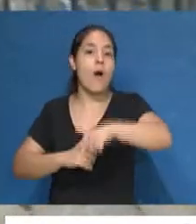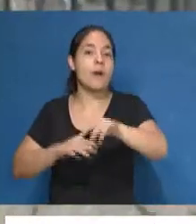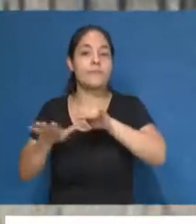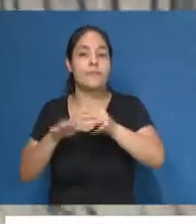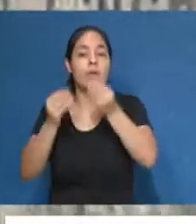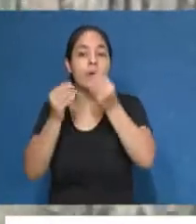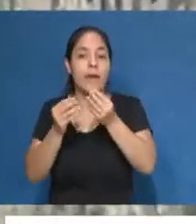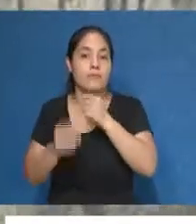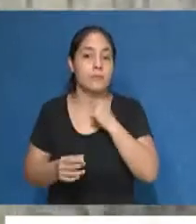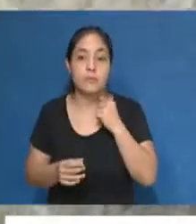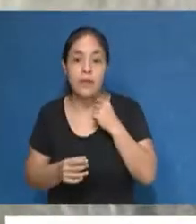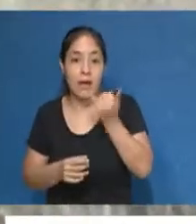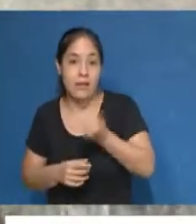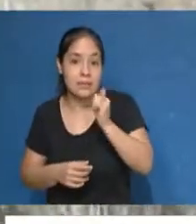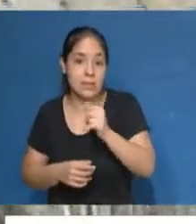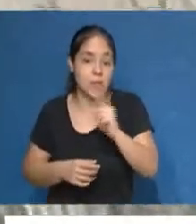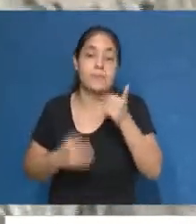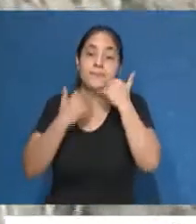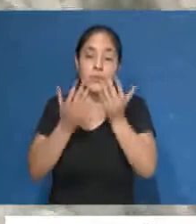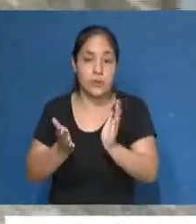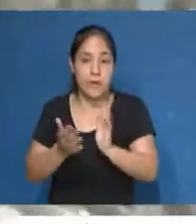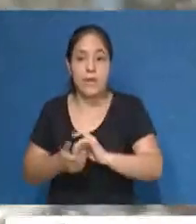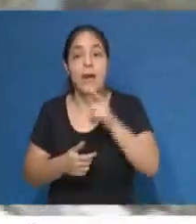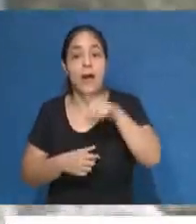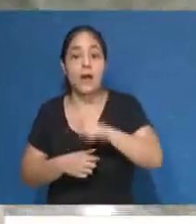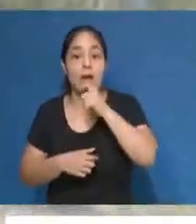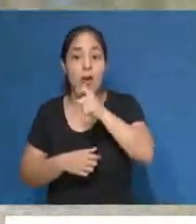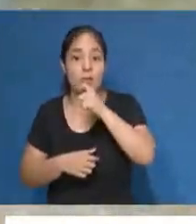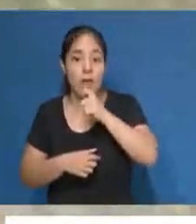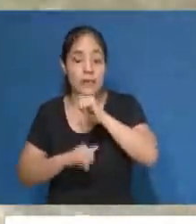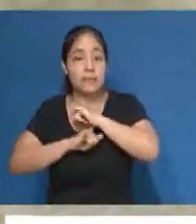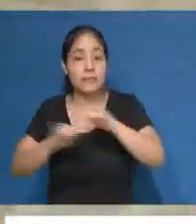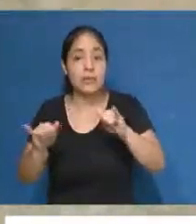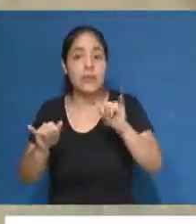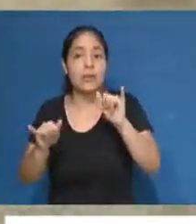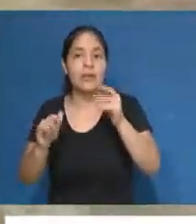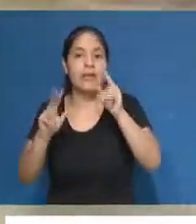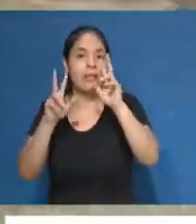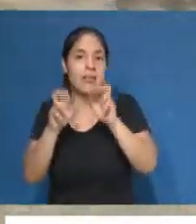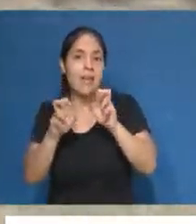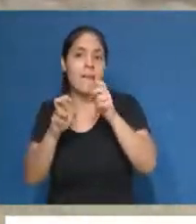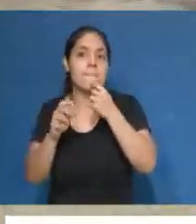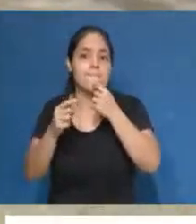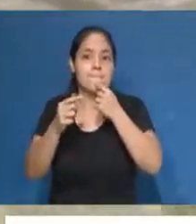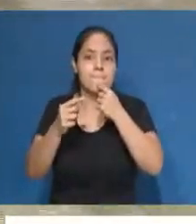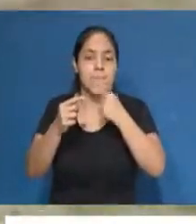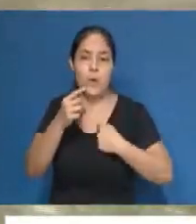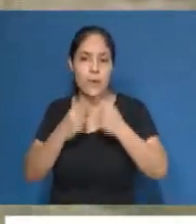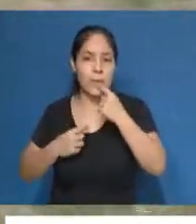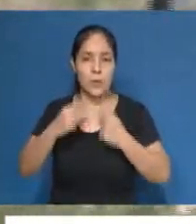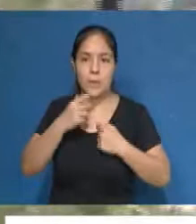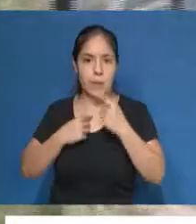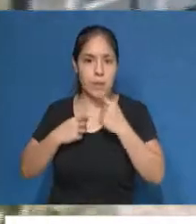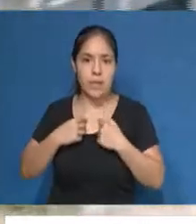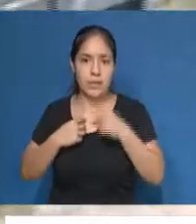porque lo primero que se hace en este tipo de conferencias de prensa es tratar de evadir cualquier tipo de pregunta que pueda identificar